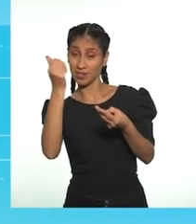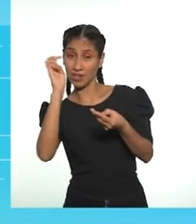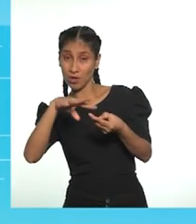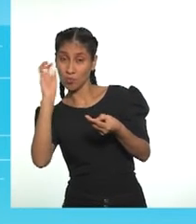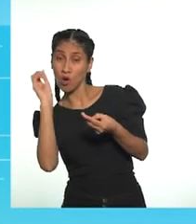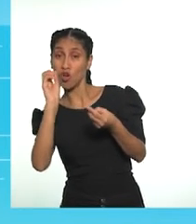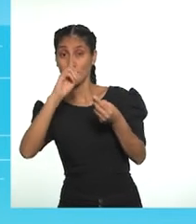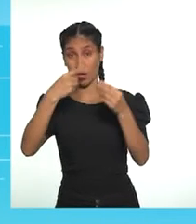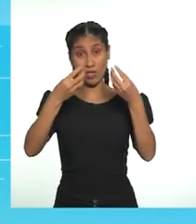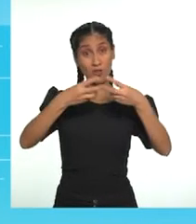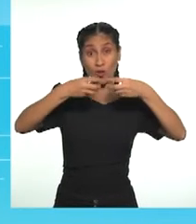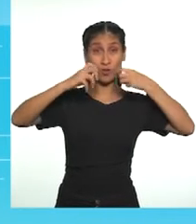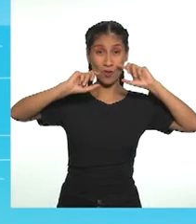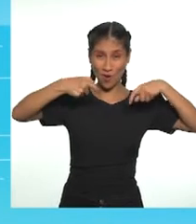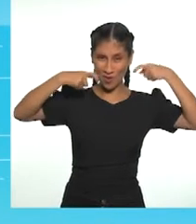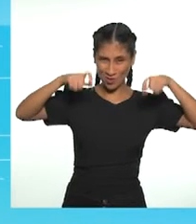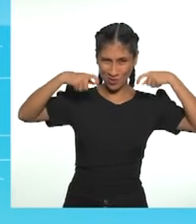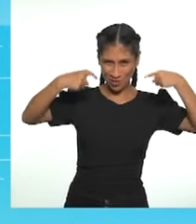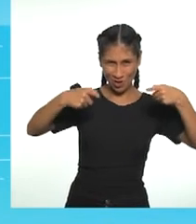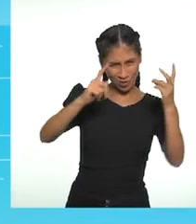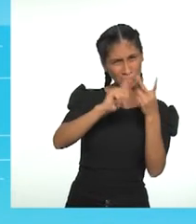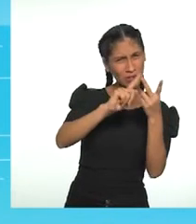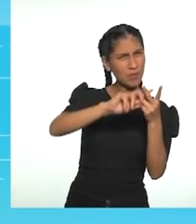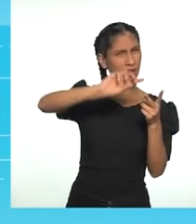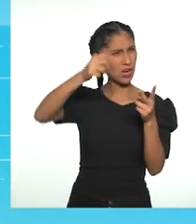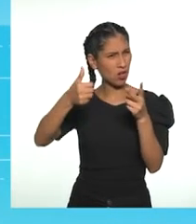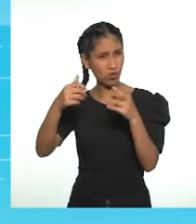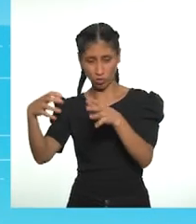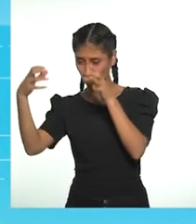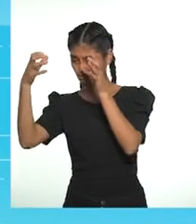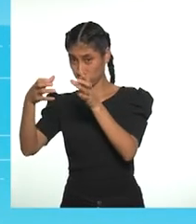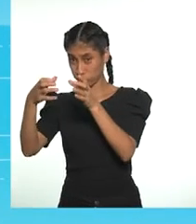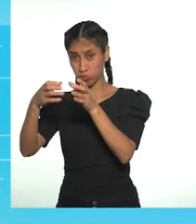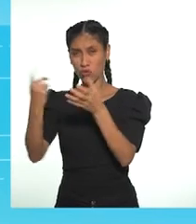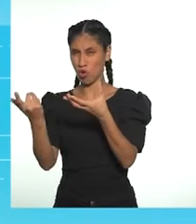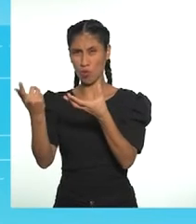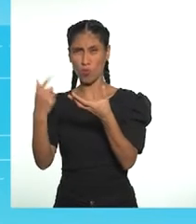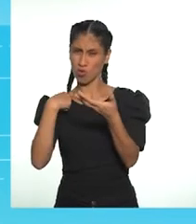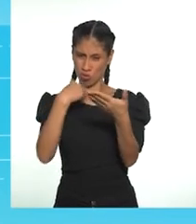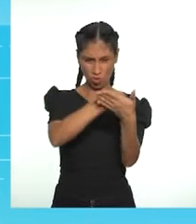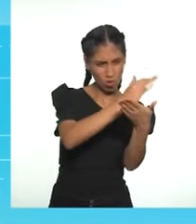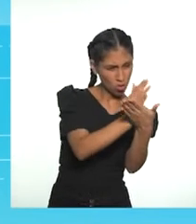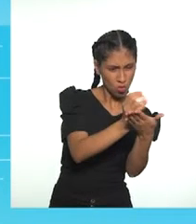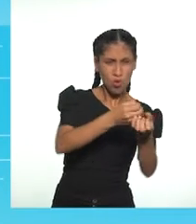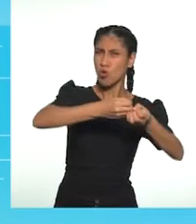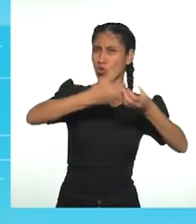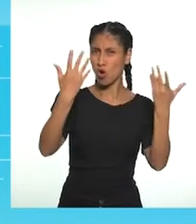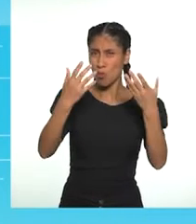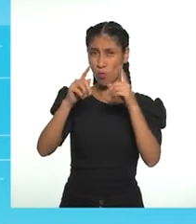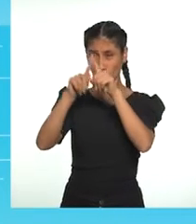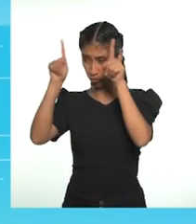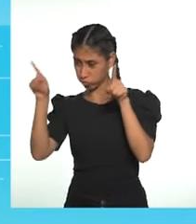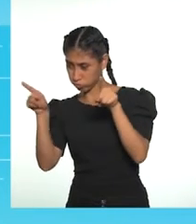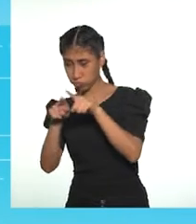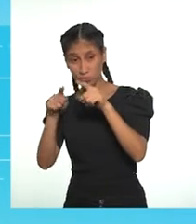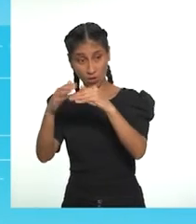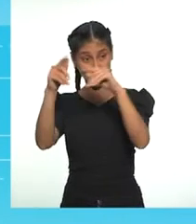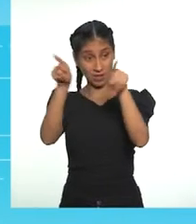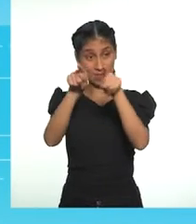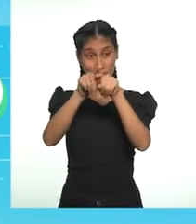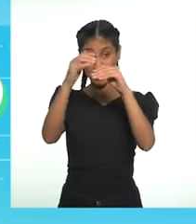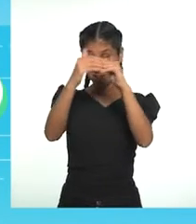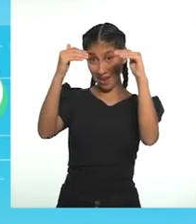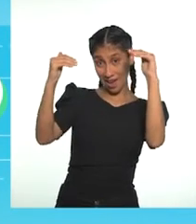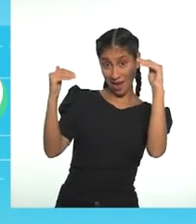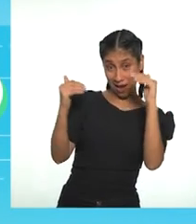morado, los choclos, entre otros. Al otro lado tenemos los 5 pasos a seguir para lograr su preparación. En la parte